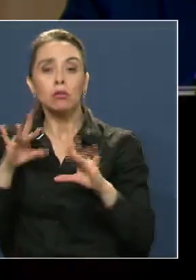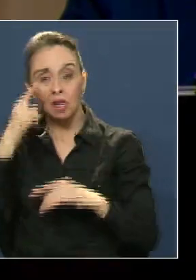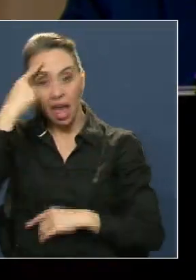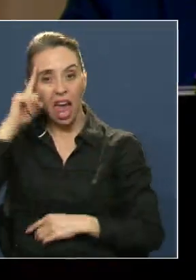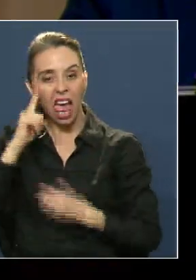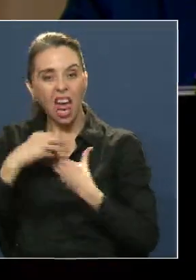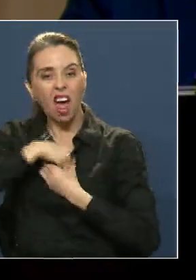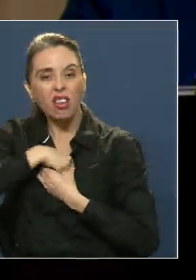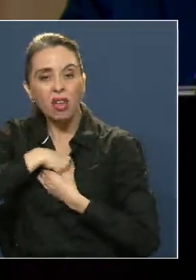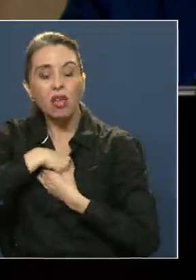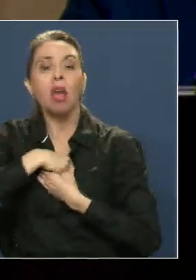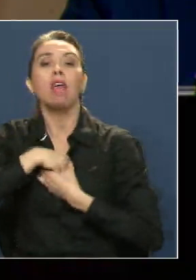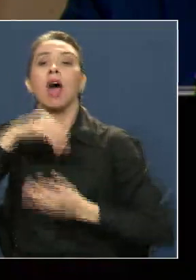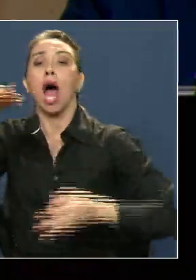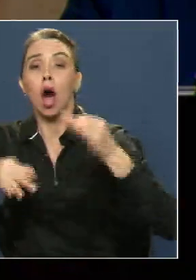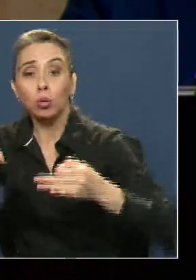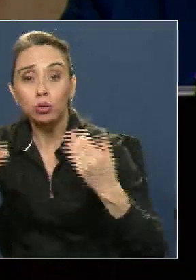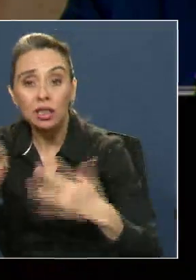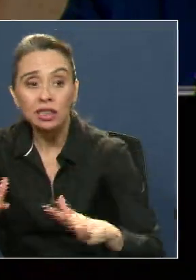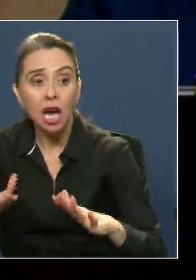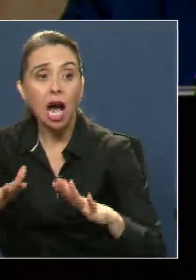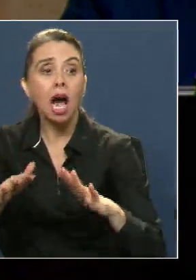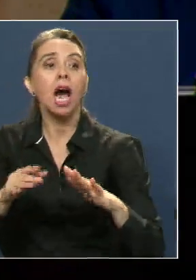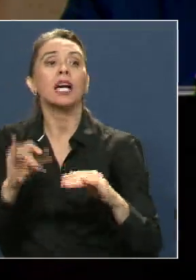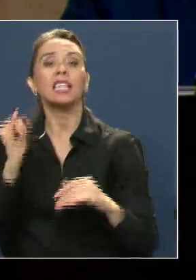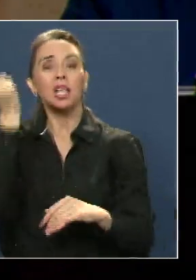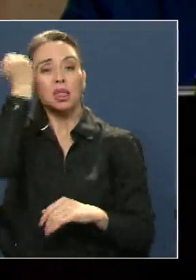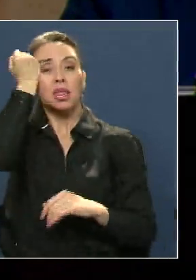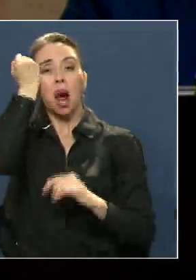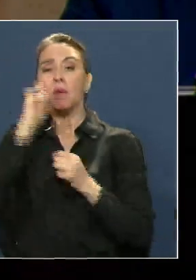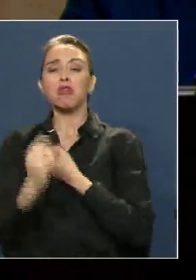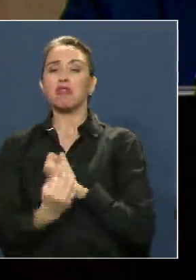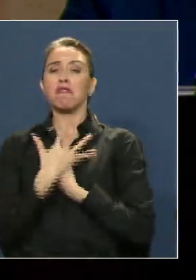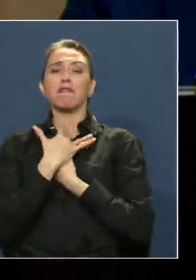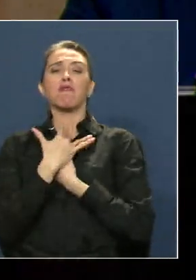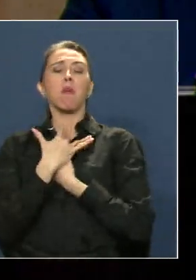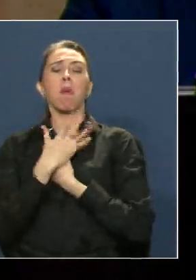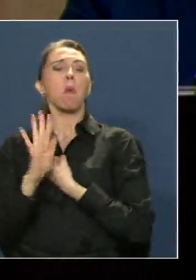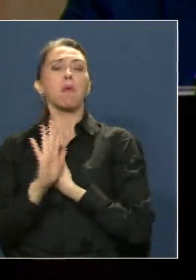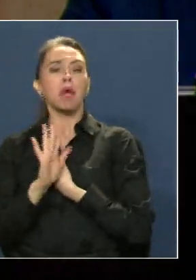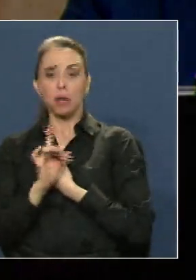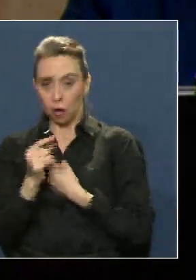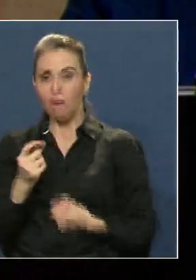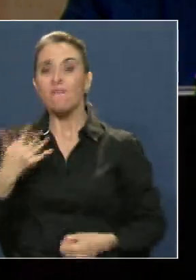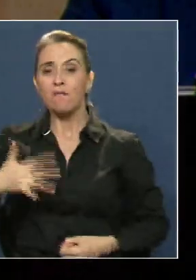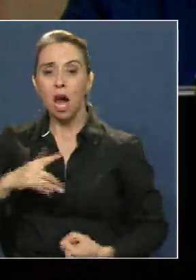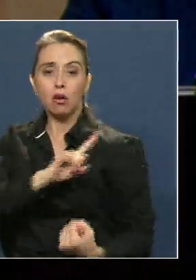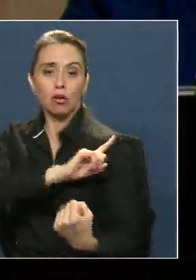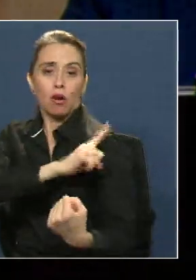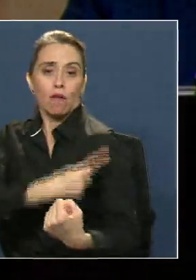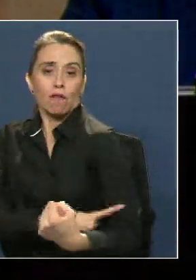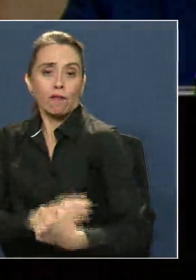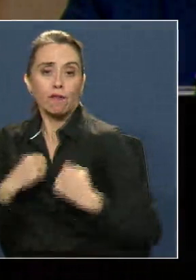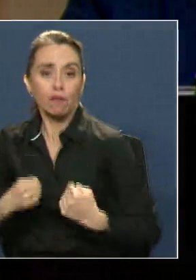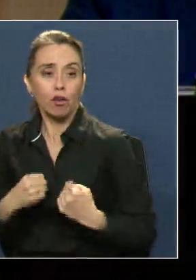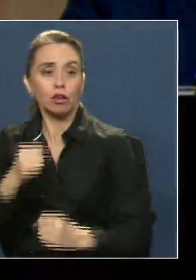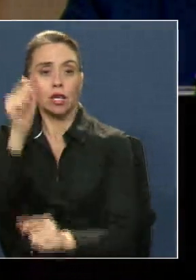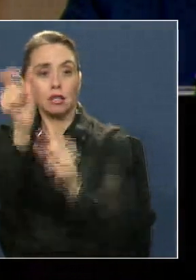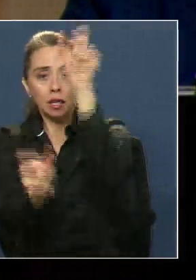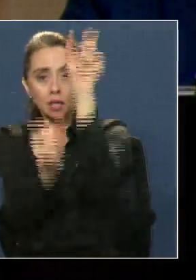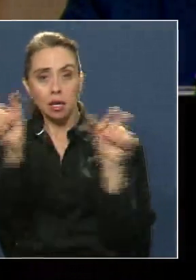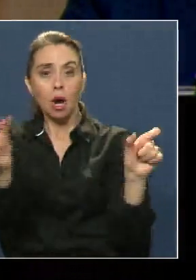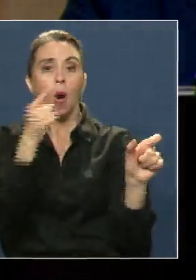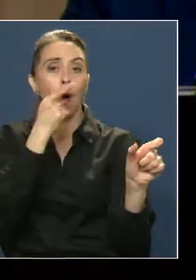que la justicia llegó y que no hay consecuencias del trauma que se vivió. Valoro la fortaleza de aquellos